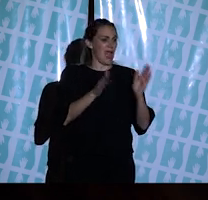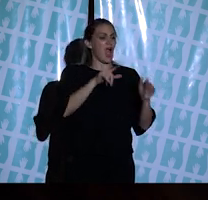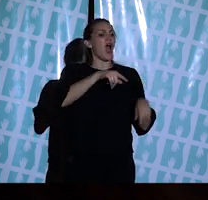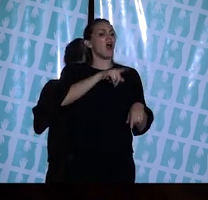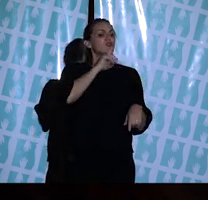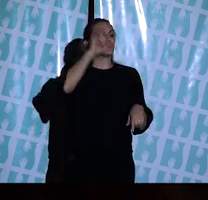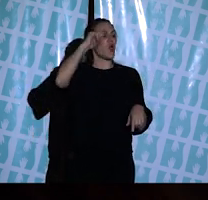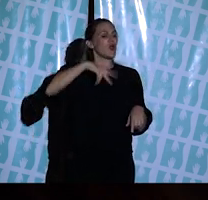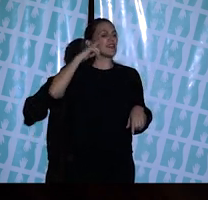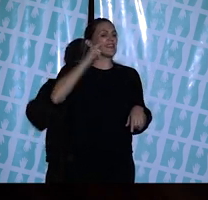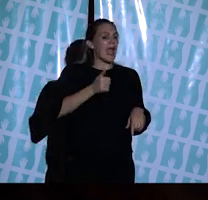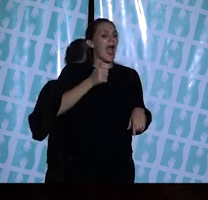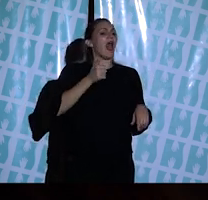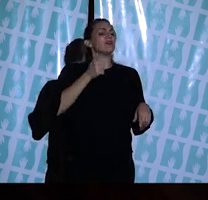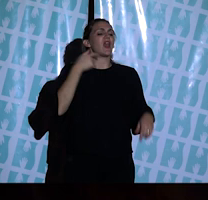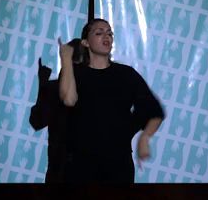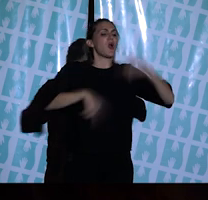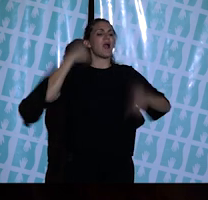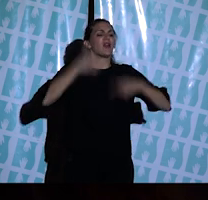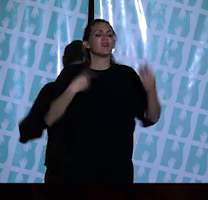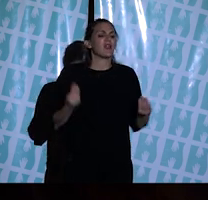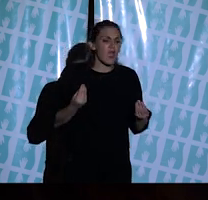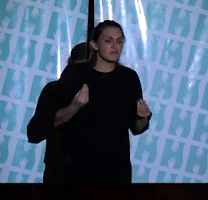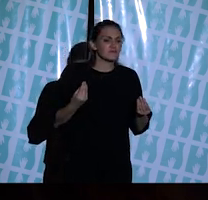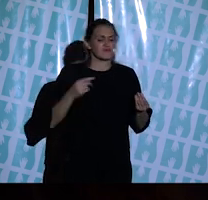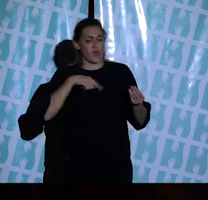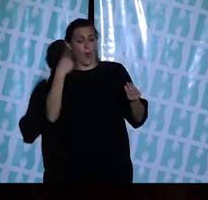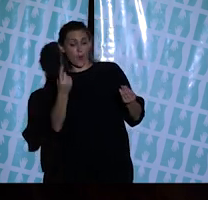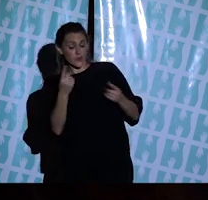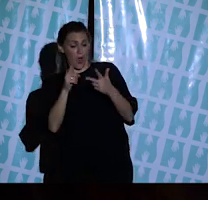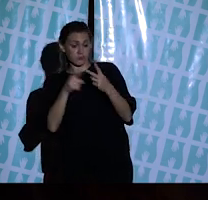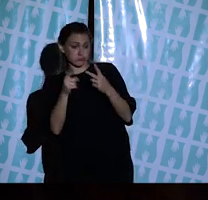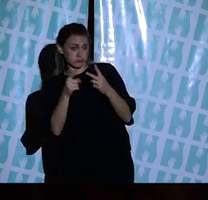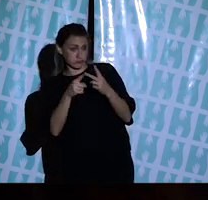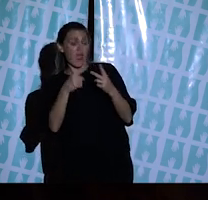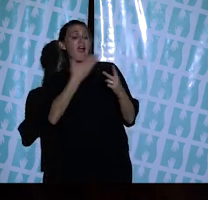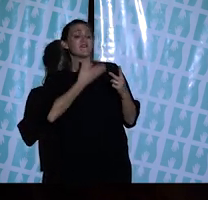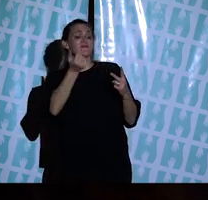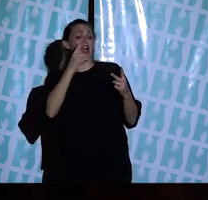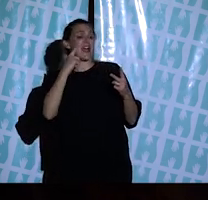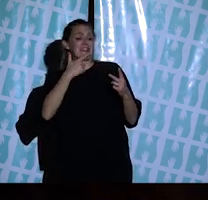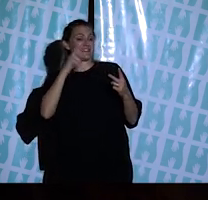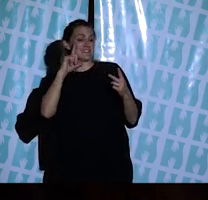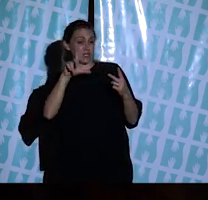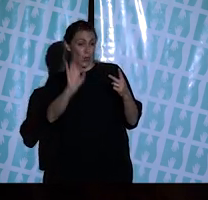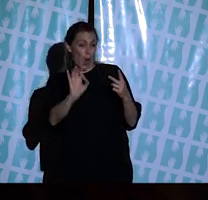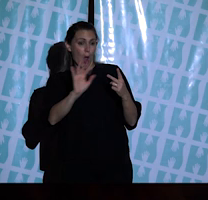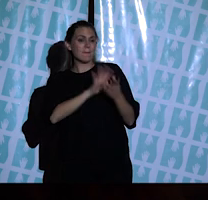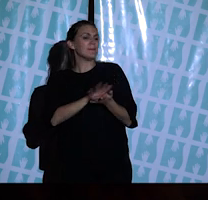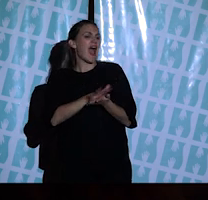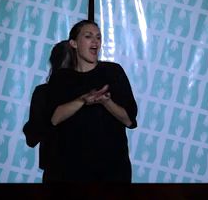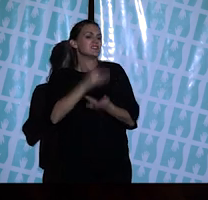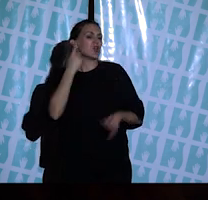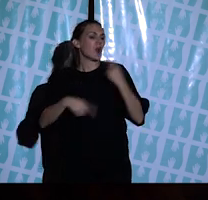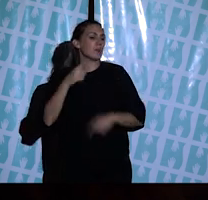de la dopamina. ¿Qué significa eso? Fásico, cuando de alguna manera hay un nivel básico